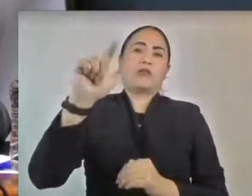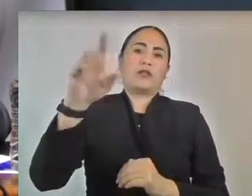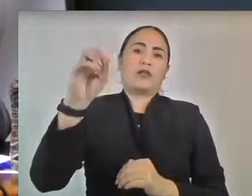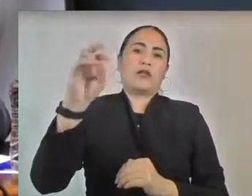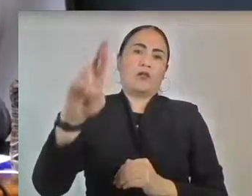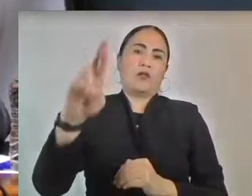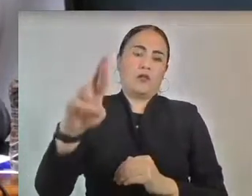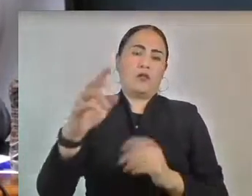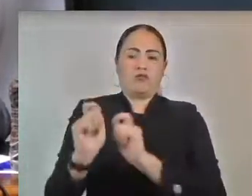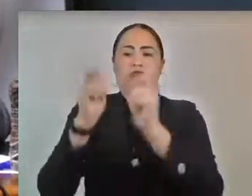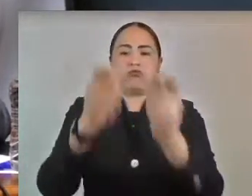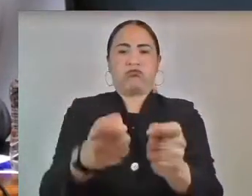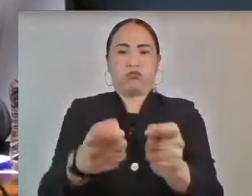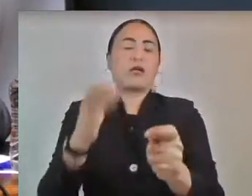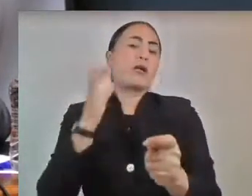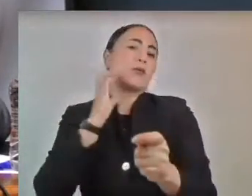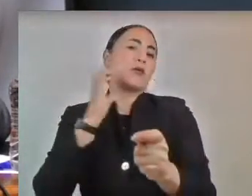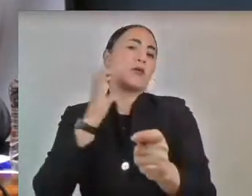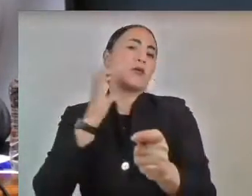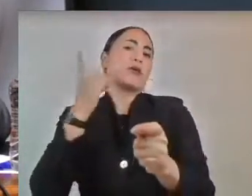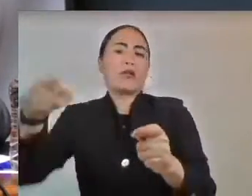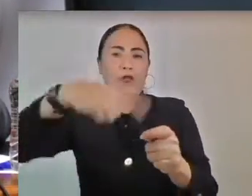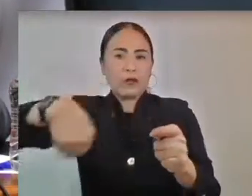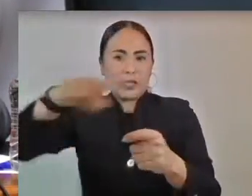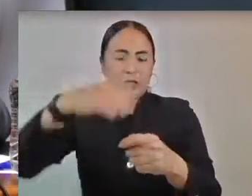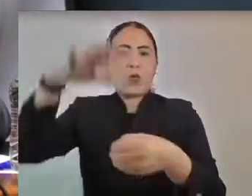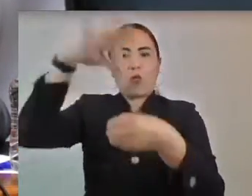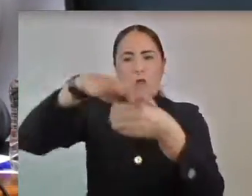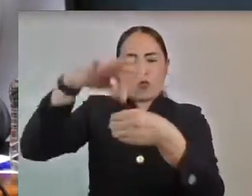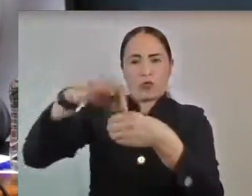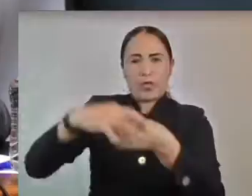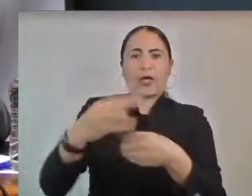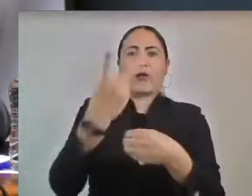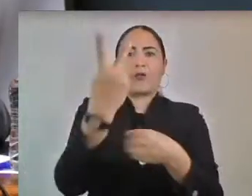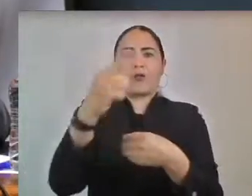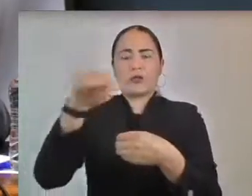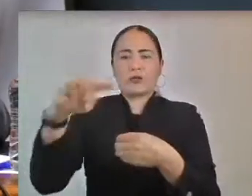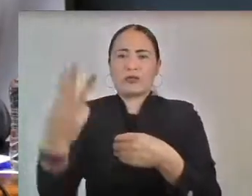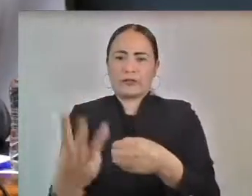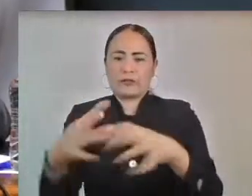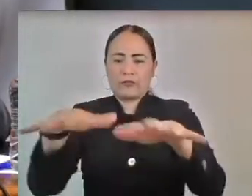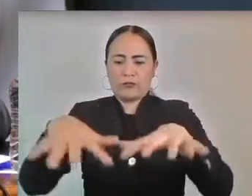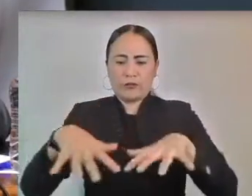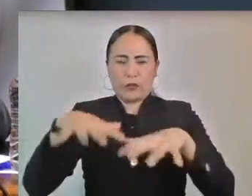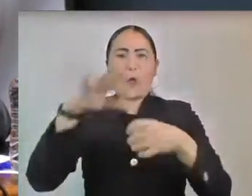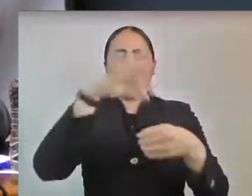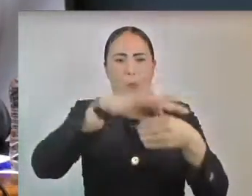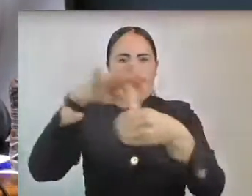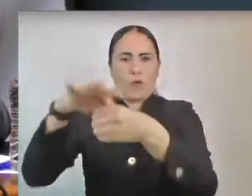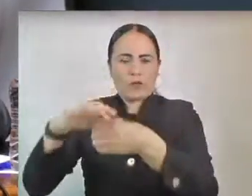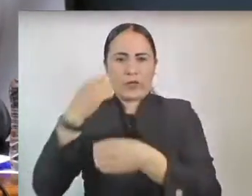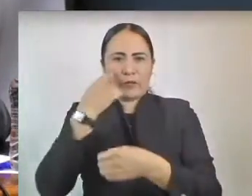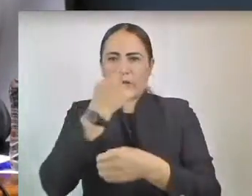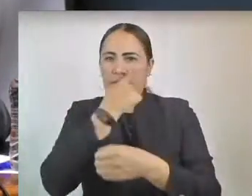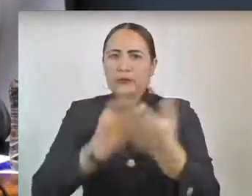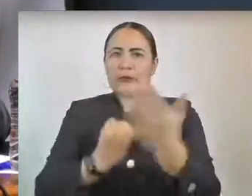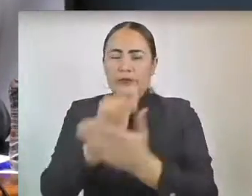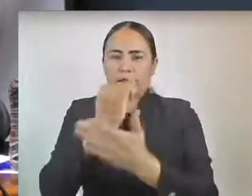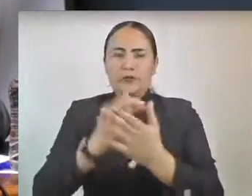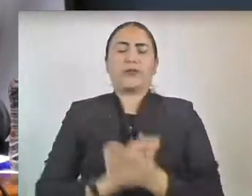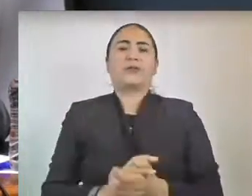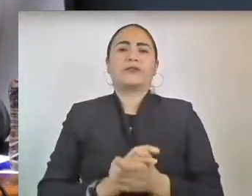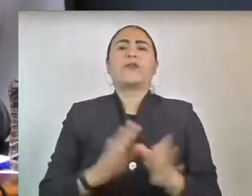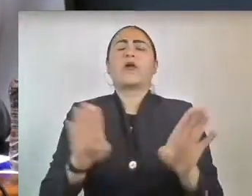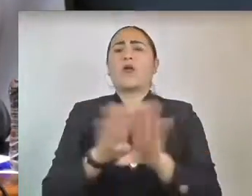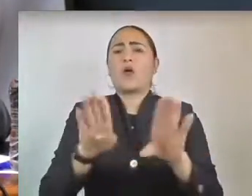la legislatura con el voto de las 2/3 partes de sus miembros presentes, mediante el procedimiento que